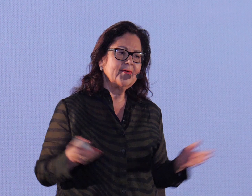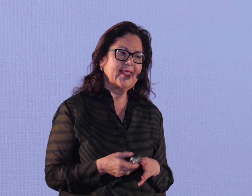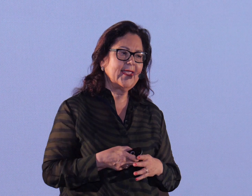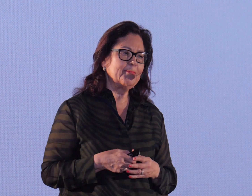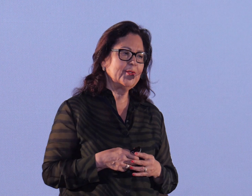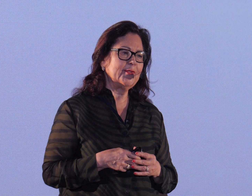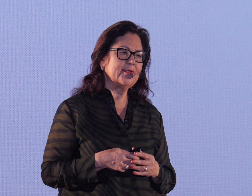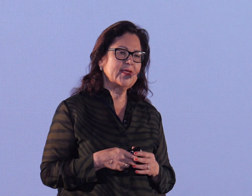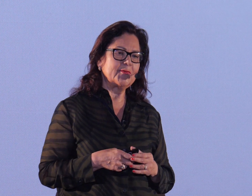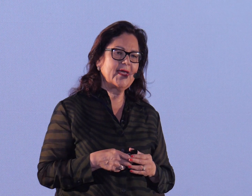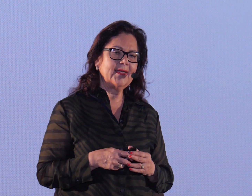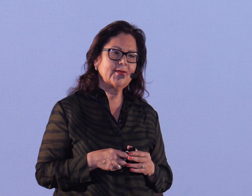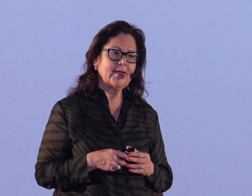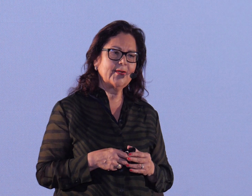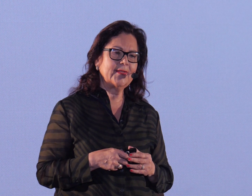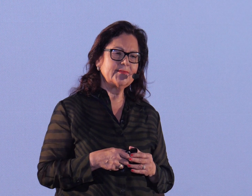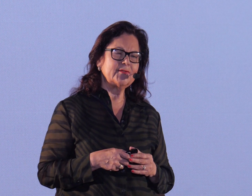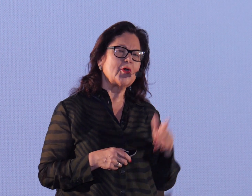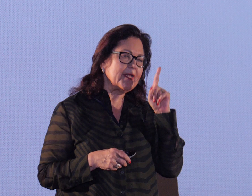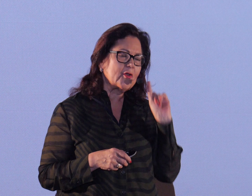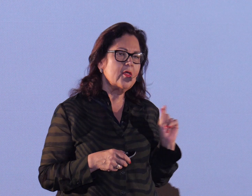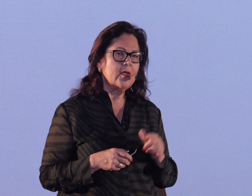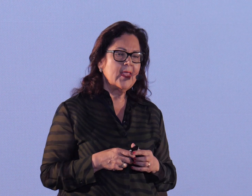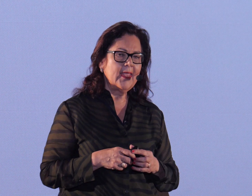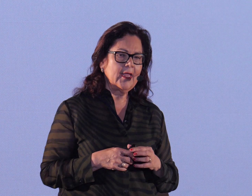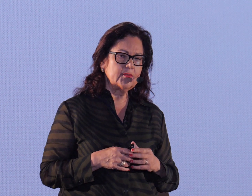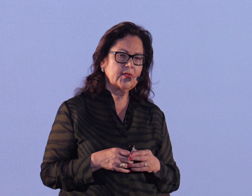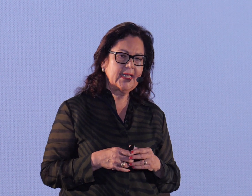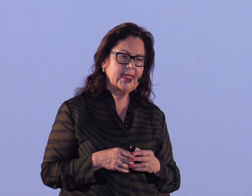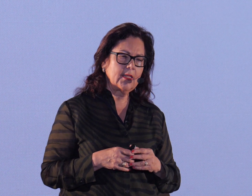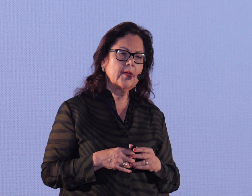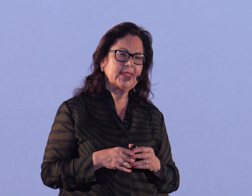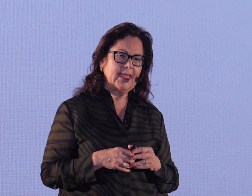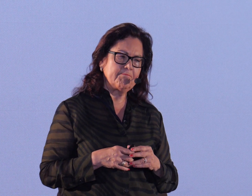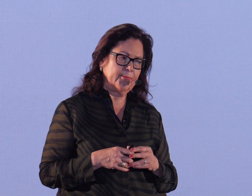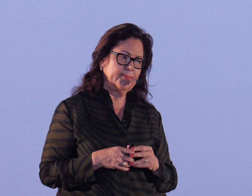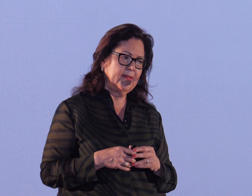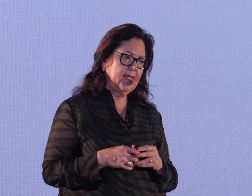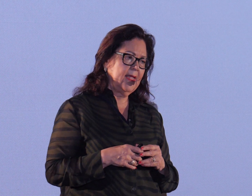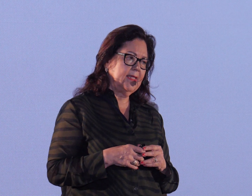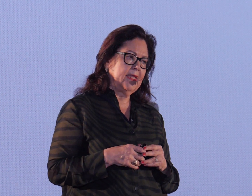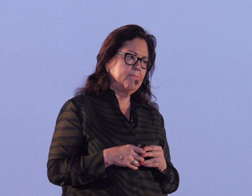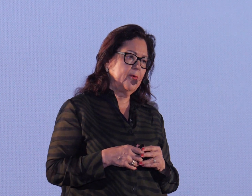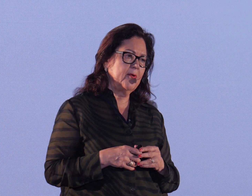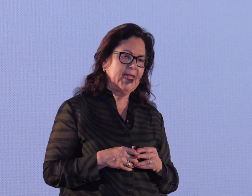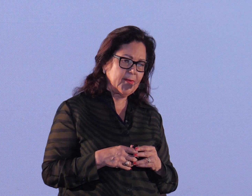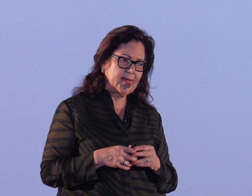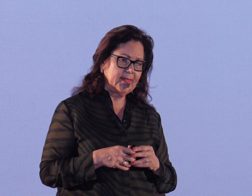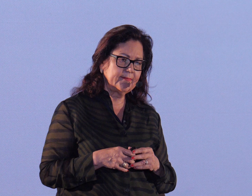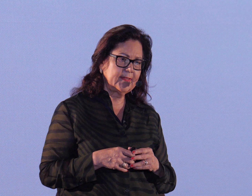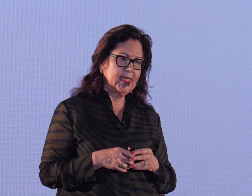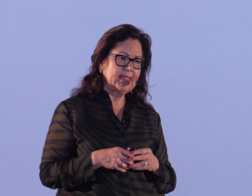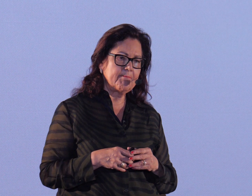que he podido desarrollar a lo largo de eso y sobre todo en el uso que le he dado a mi tiempo el tiempo